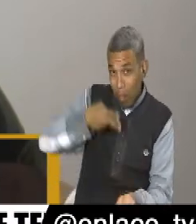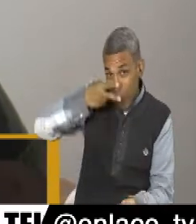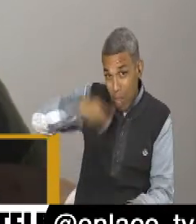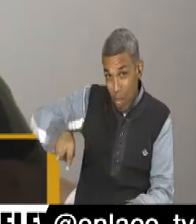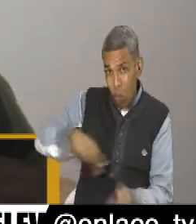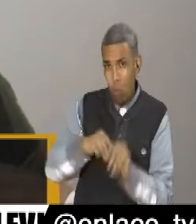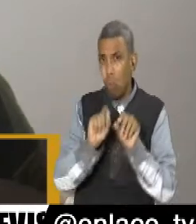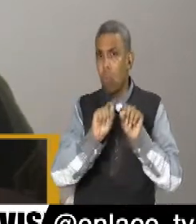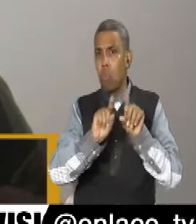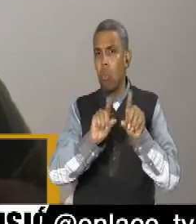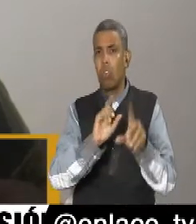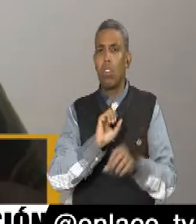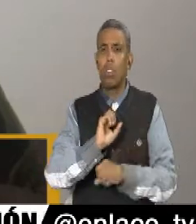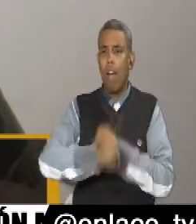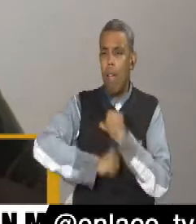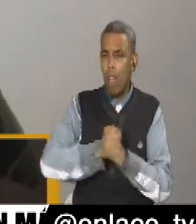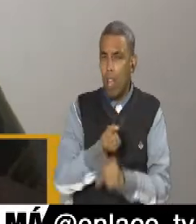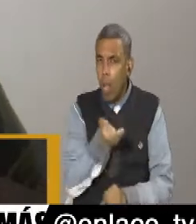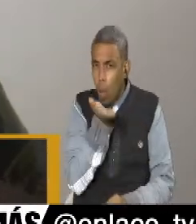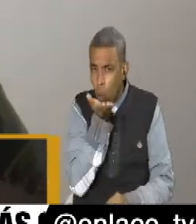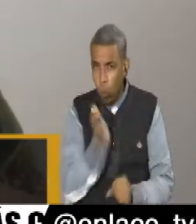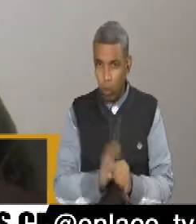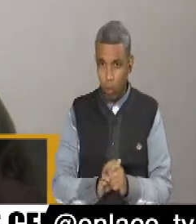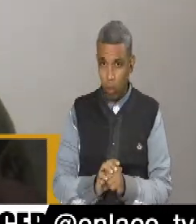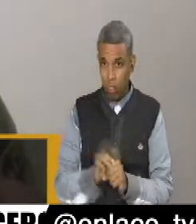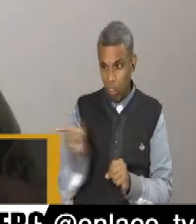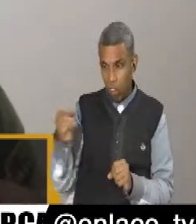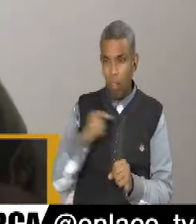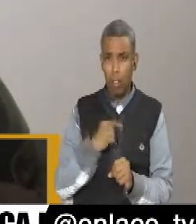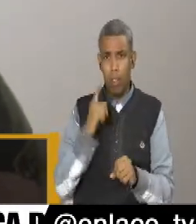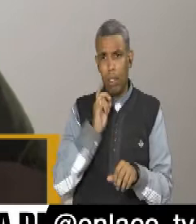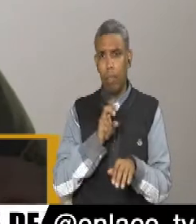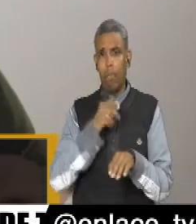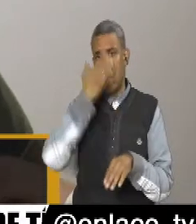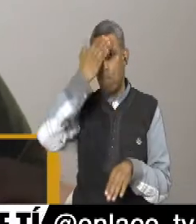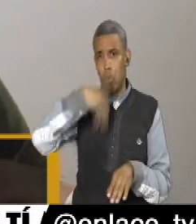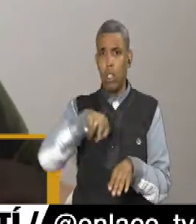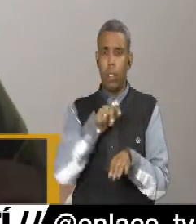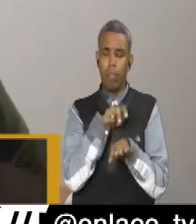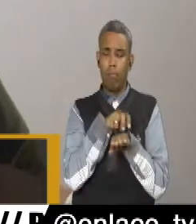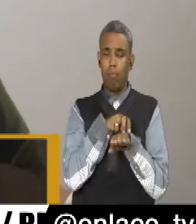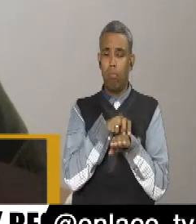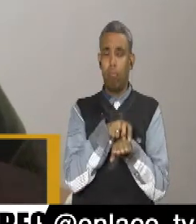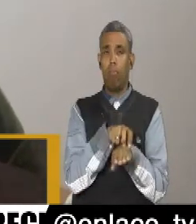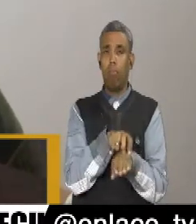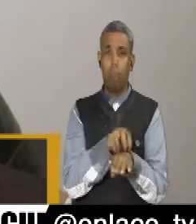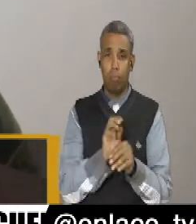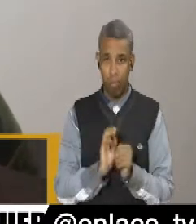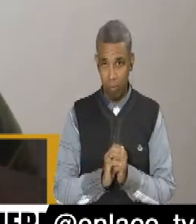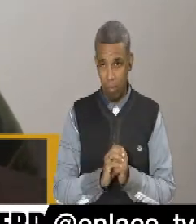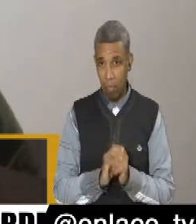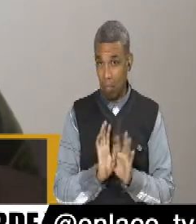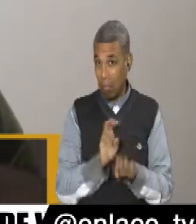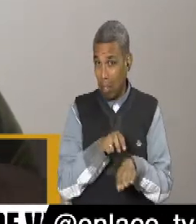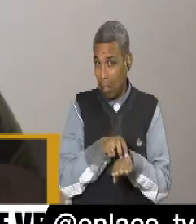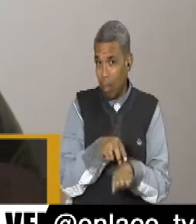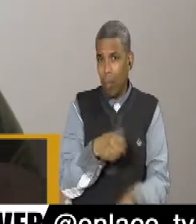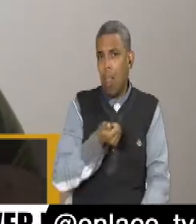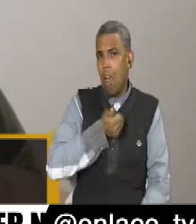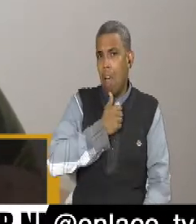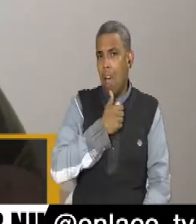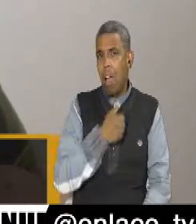se encontraba dentro del vehículo de transporte público. Aparentemente pues lanza una bolsa y le cae